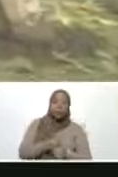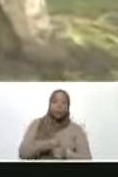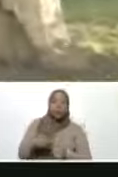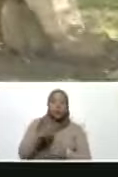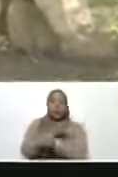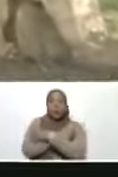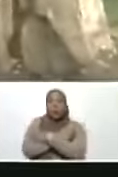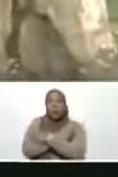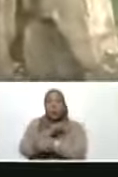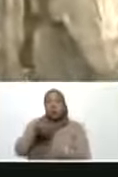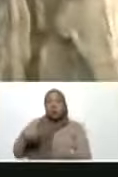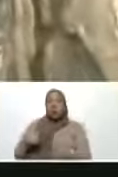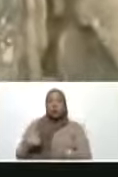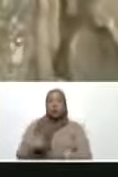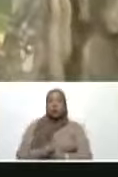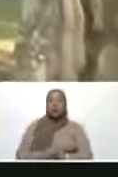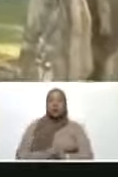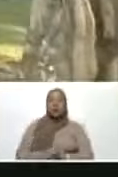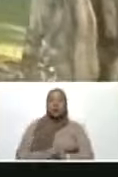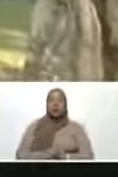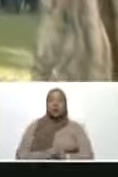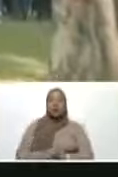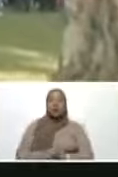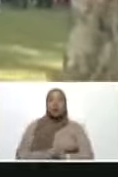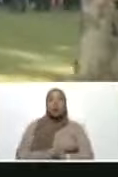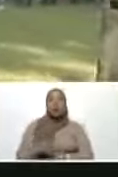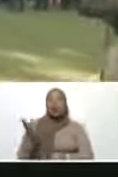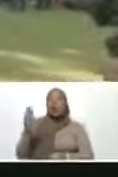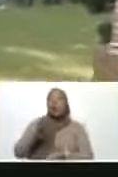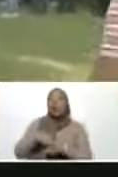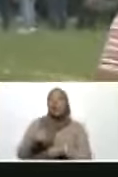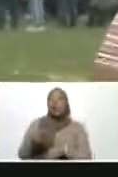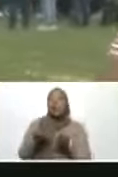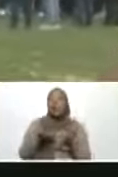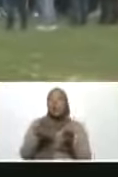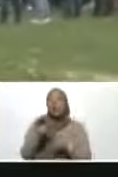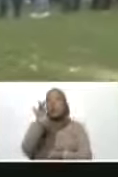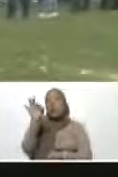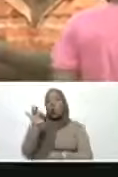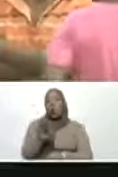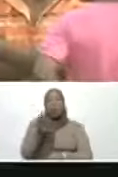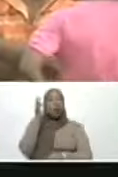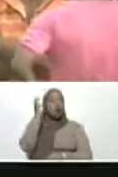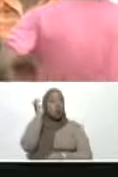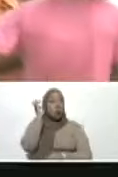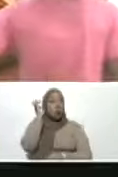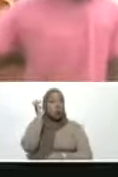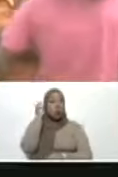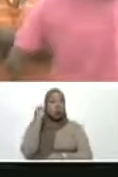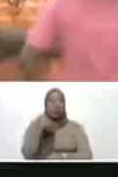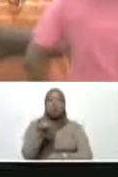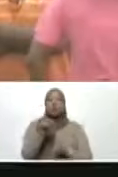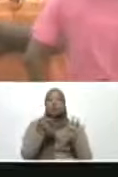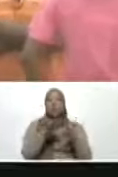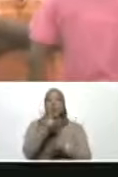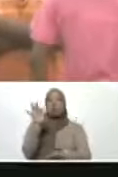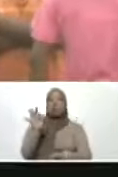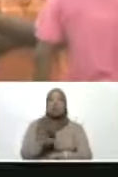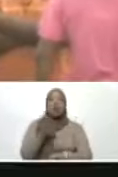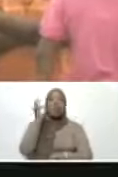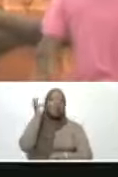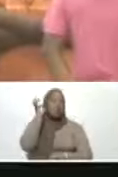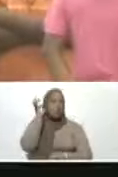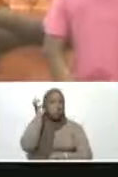abrazo. ¿Por qué el 80% es mujeres de los que se vienen? ¿Por qué el 80% es